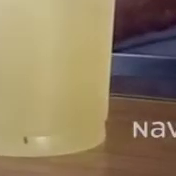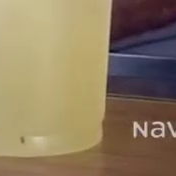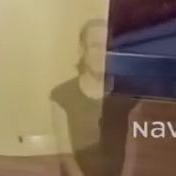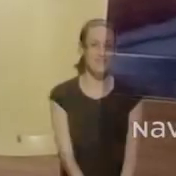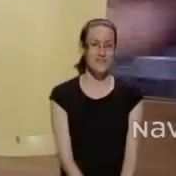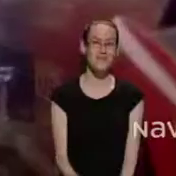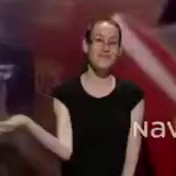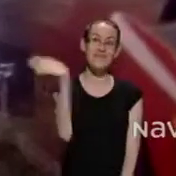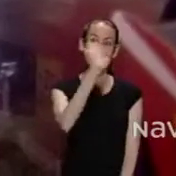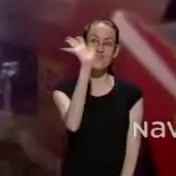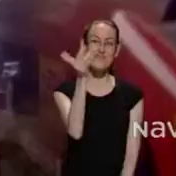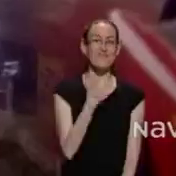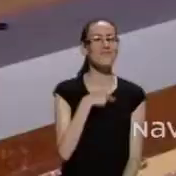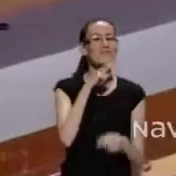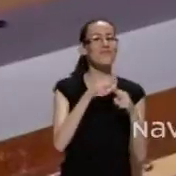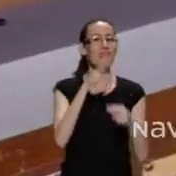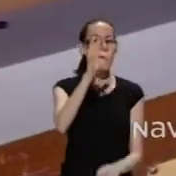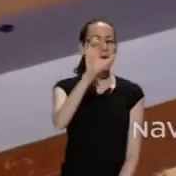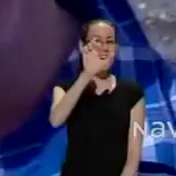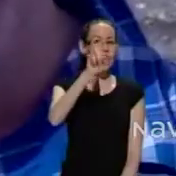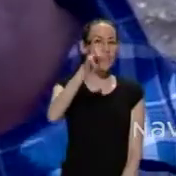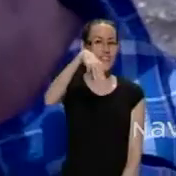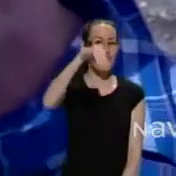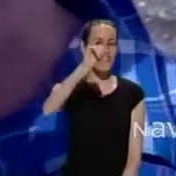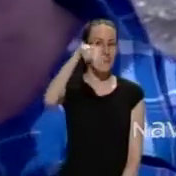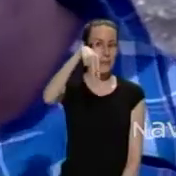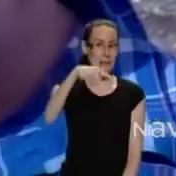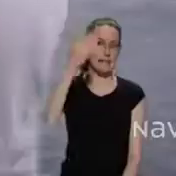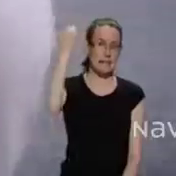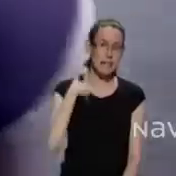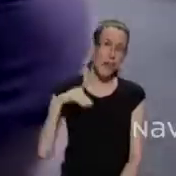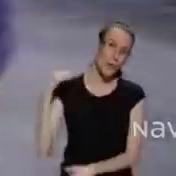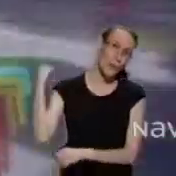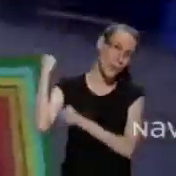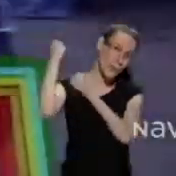Hola, Fermín Paula Arena y llevo cinco años habituallando a peregrinos y ciclistas.